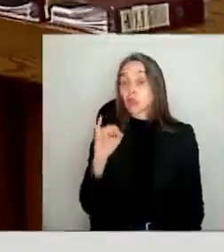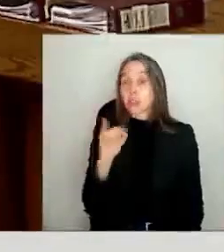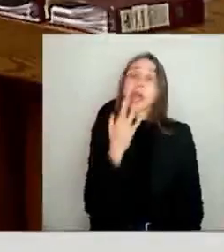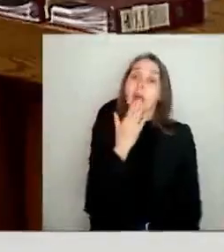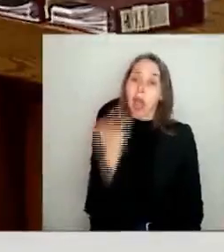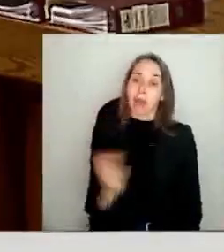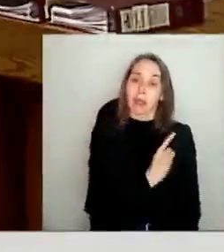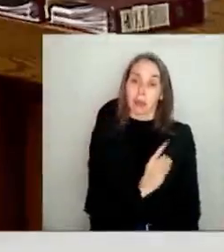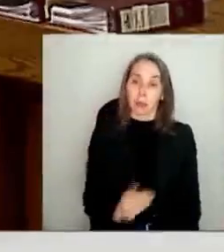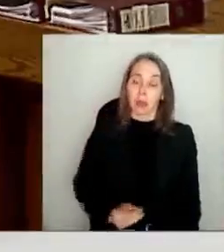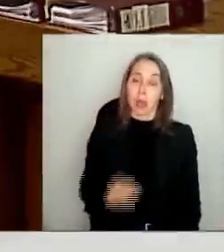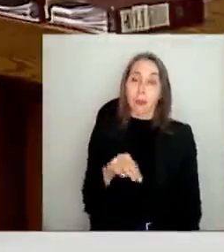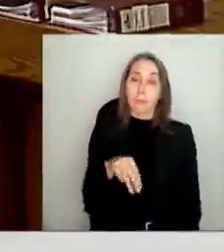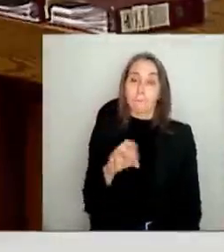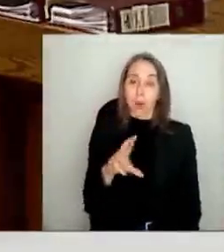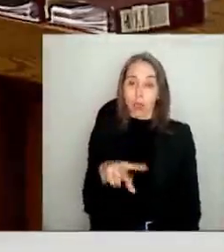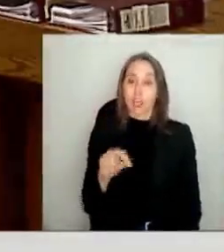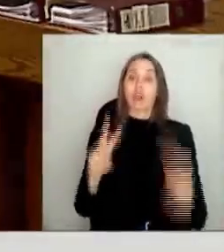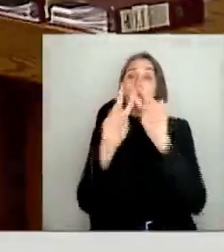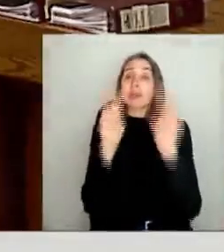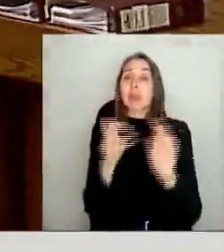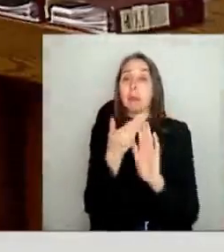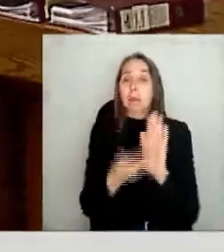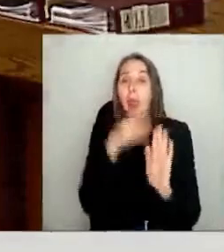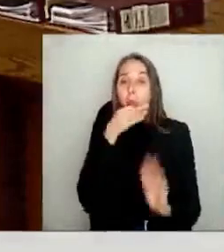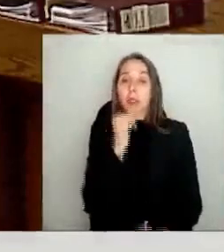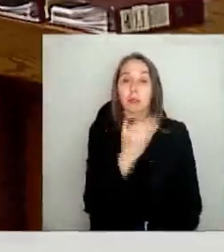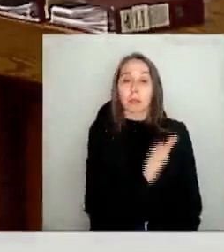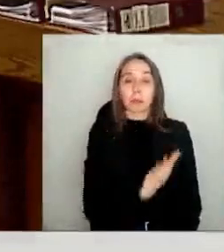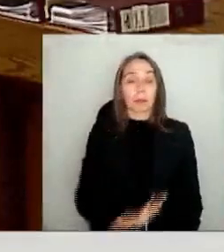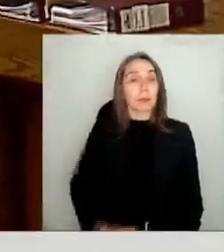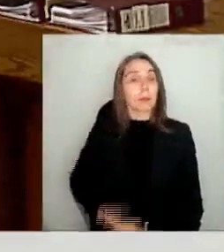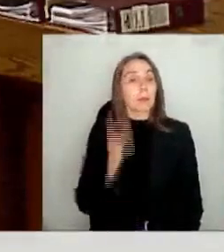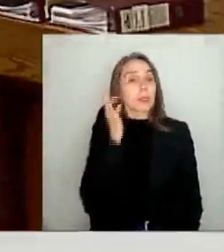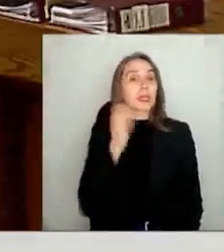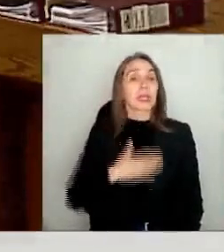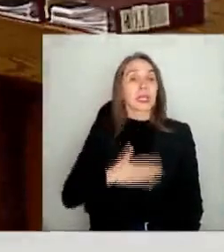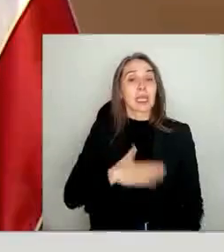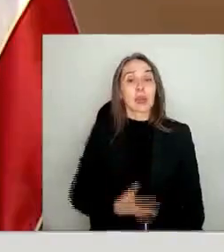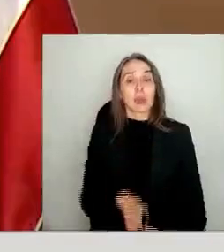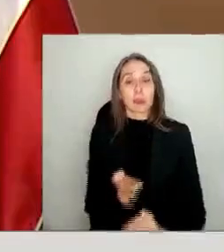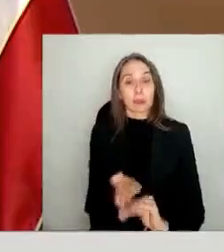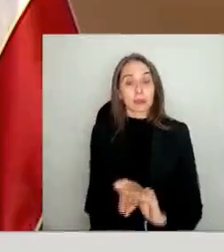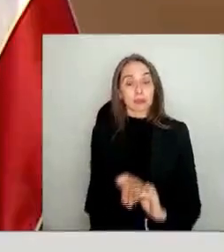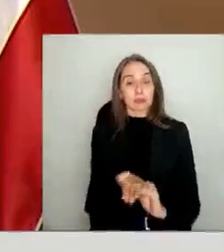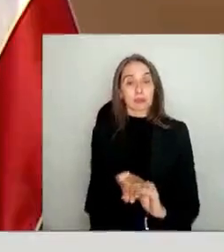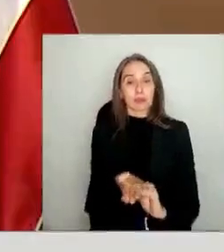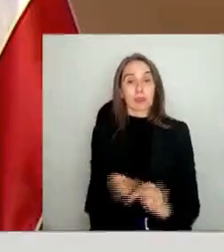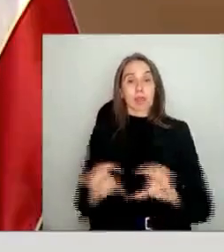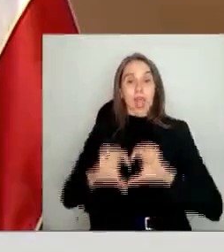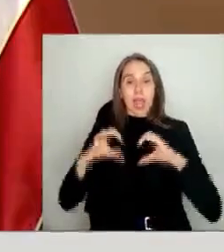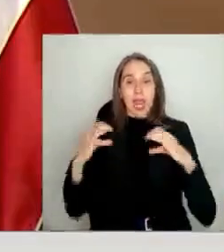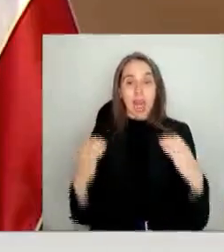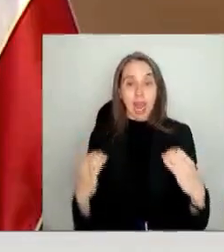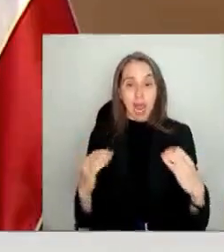palabra sobre la cuenta sí presidenta quisiera hacerle una solicitud para que como cámara le